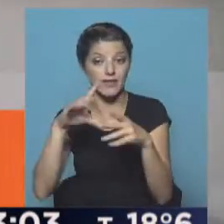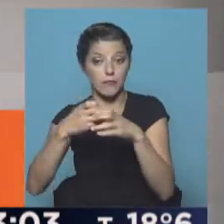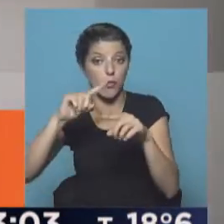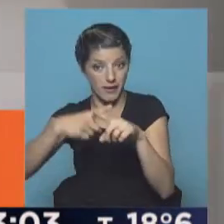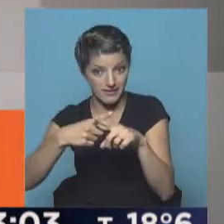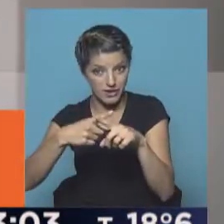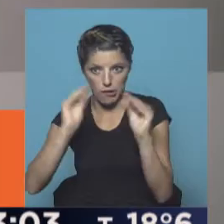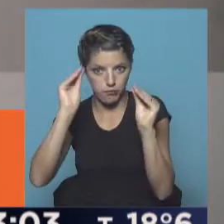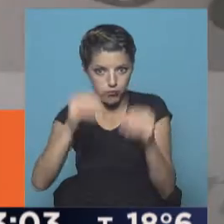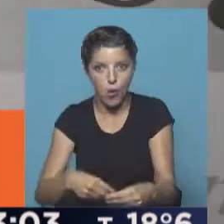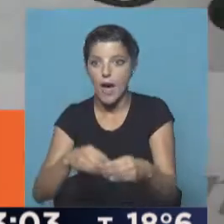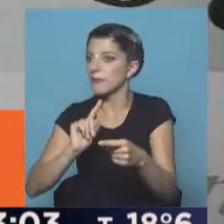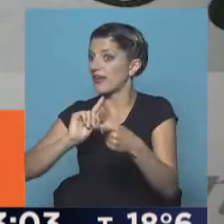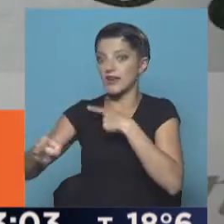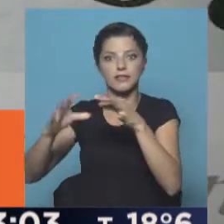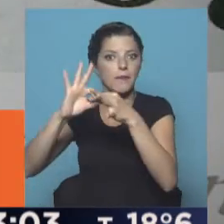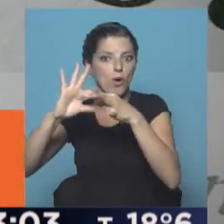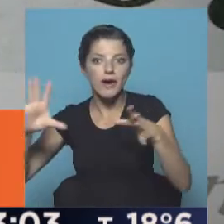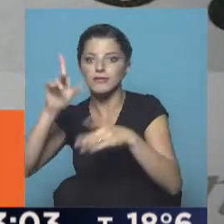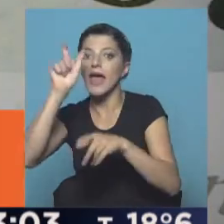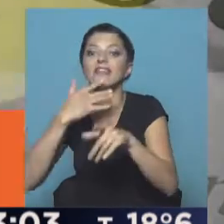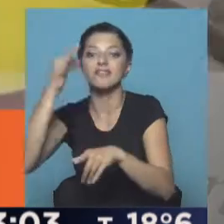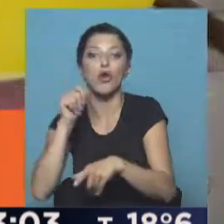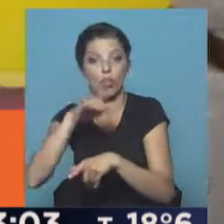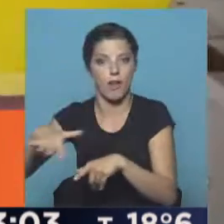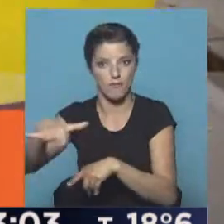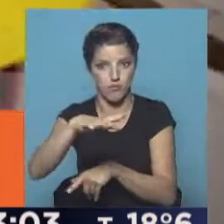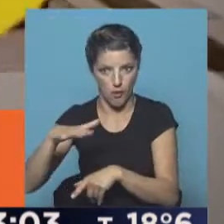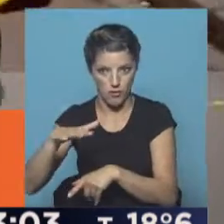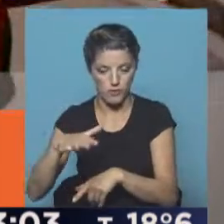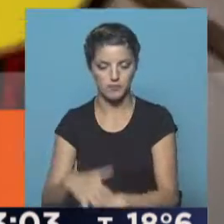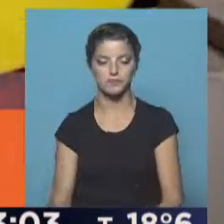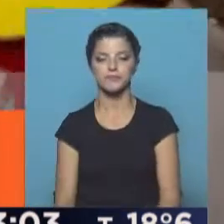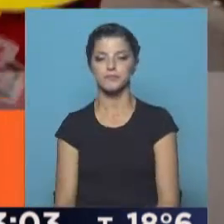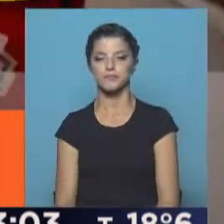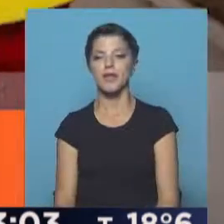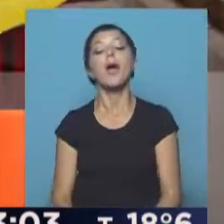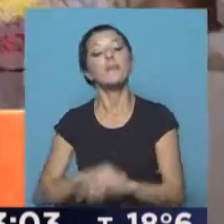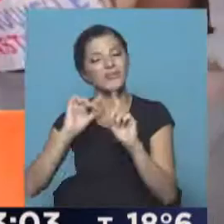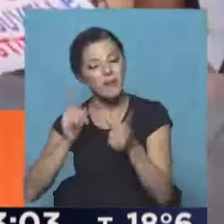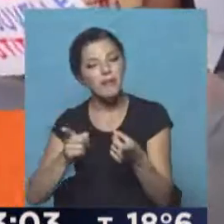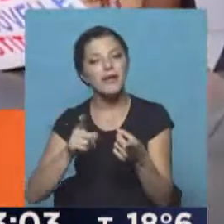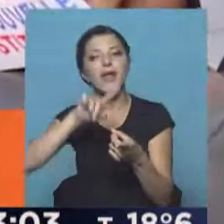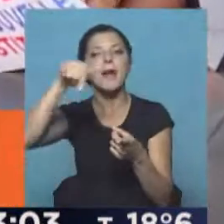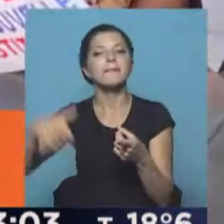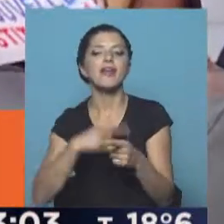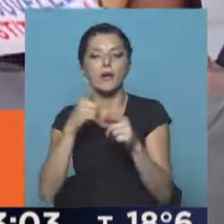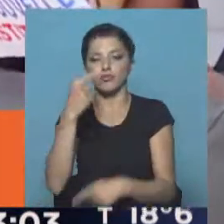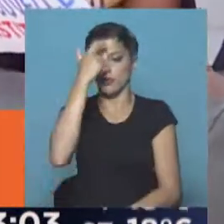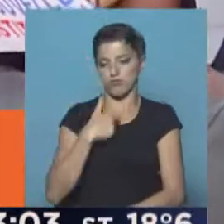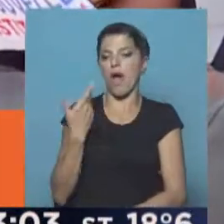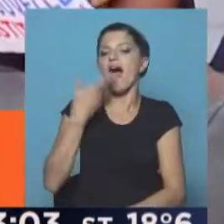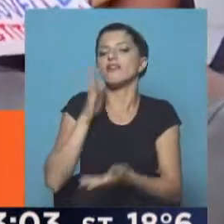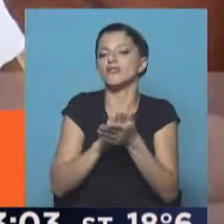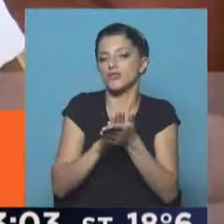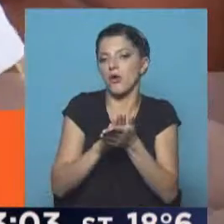de democracia directa y participación ciudadana. Como contrapartida, promueve el individualismo y la polarización social